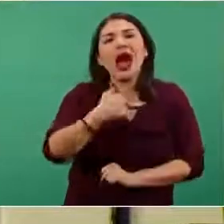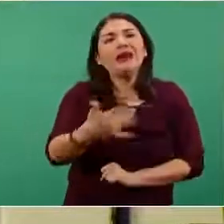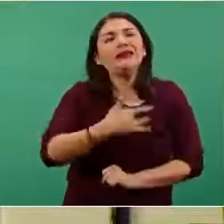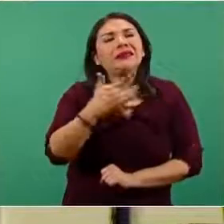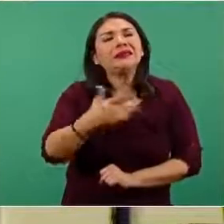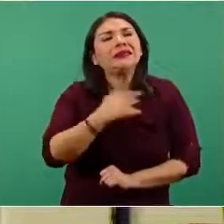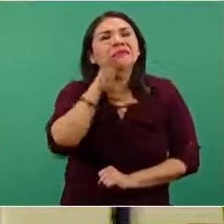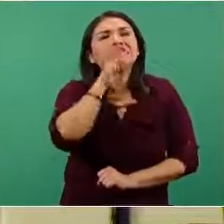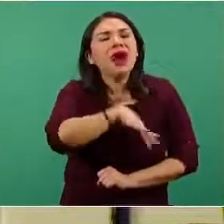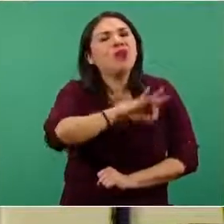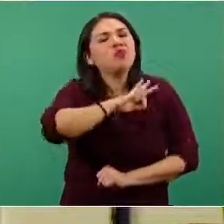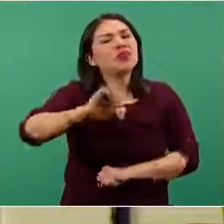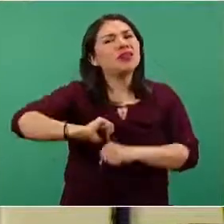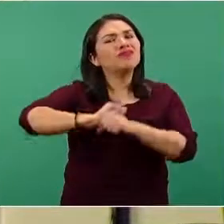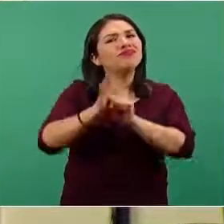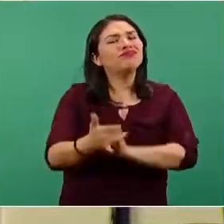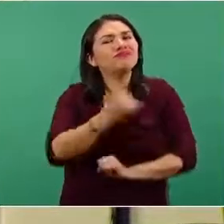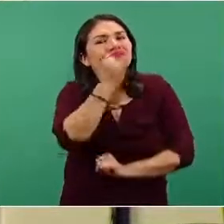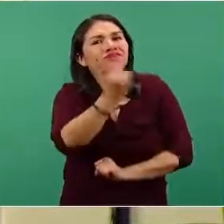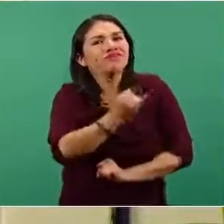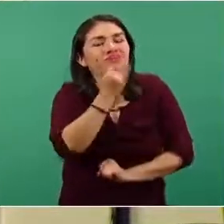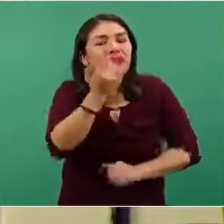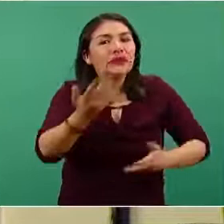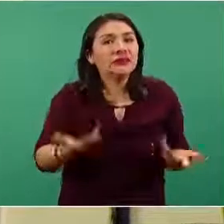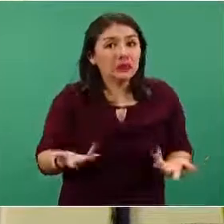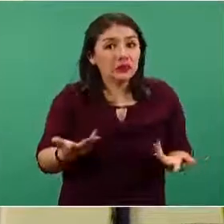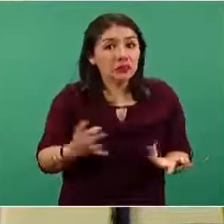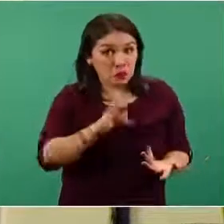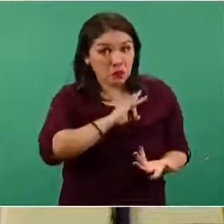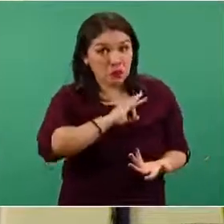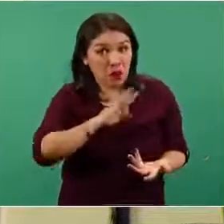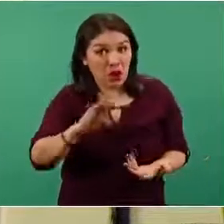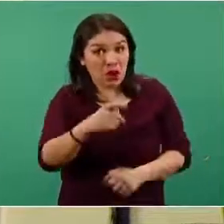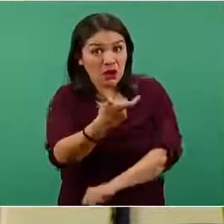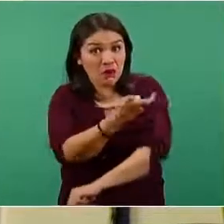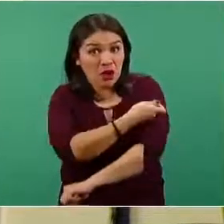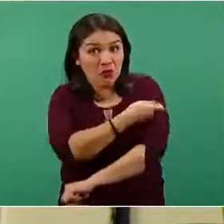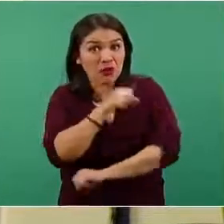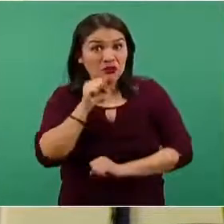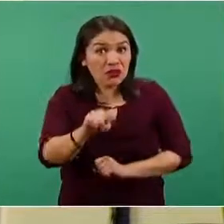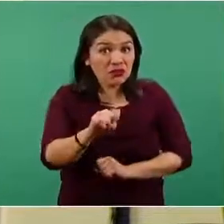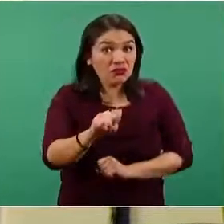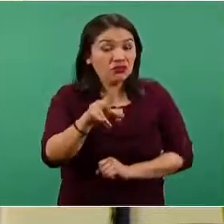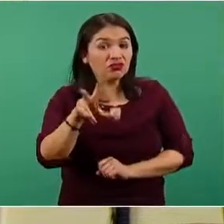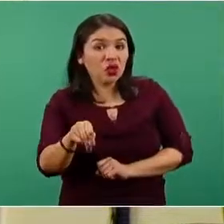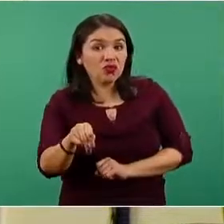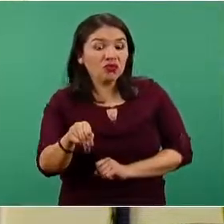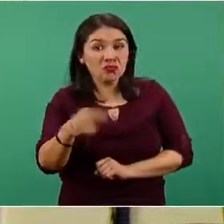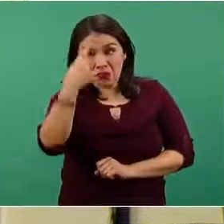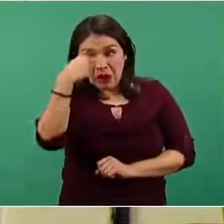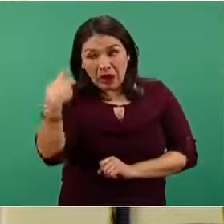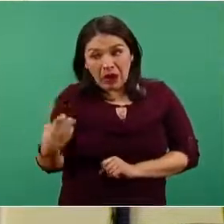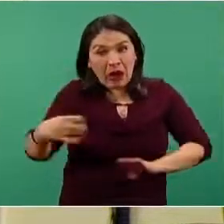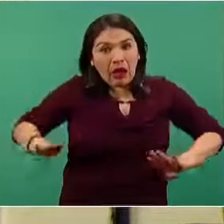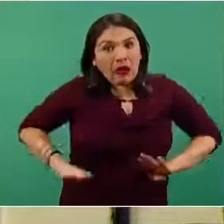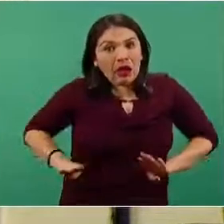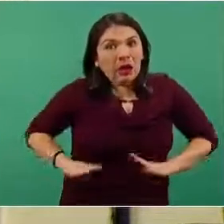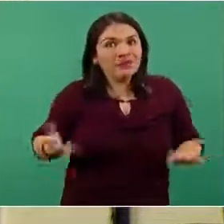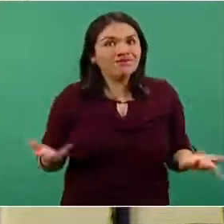y estuviera activa con coronavirus, ¿se podría aplicar la vacuna en este